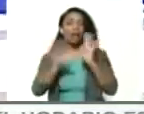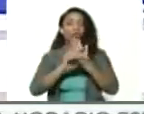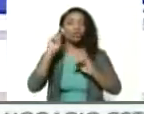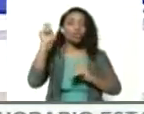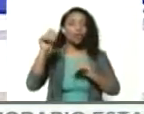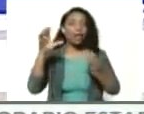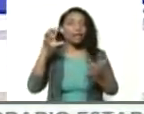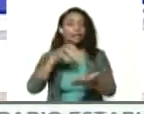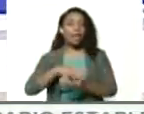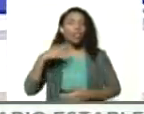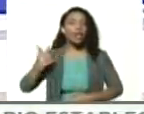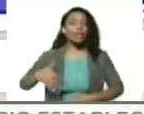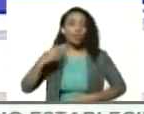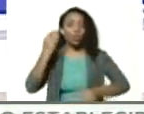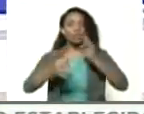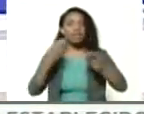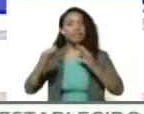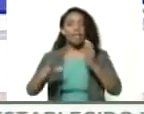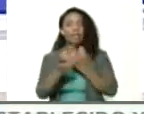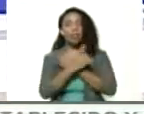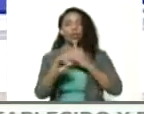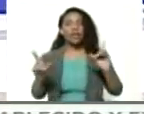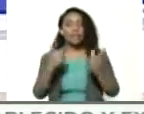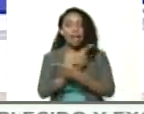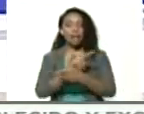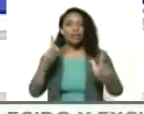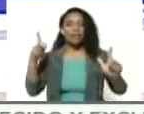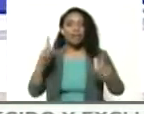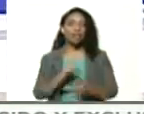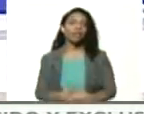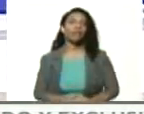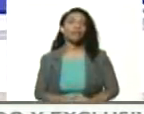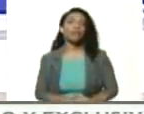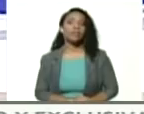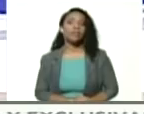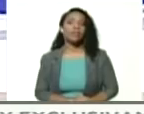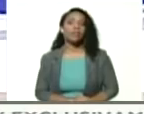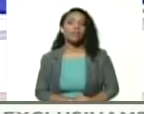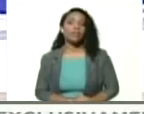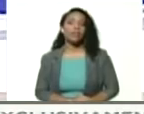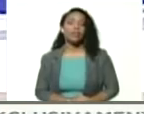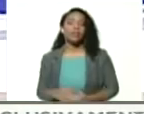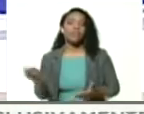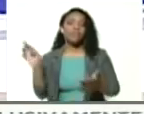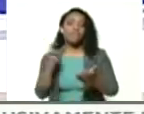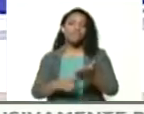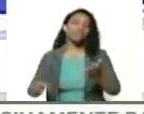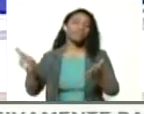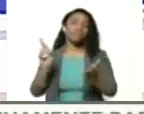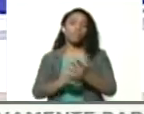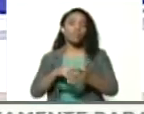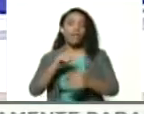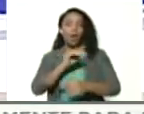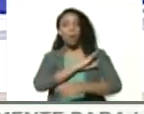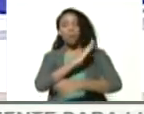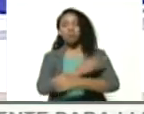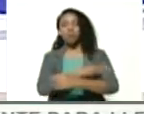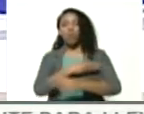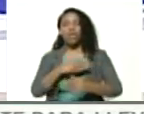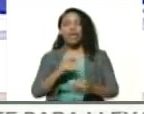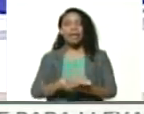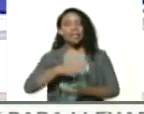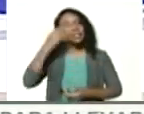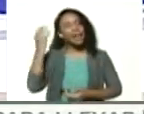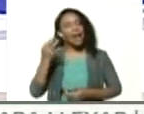de Justicia, de la democracia, de la libertad. La reposición de los poderes reales